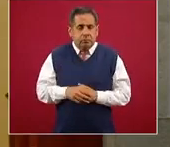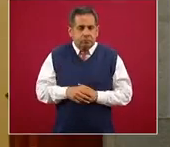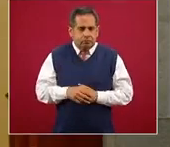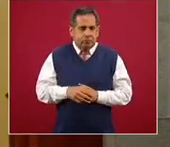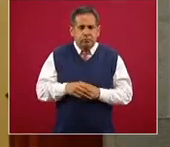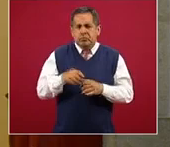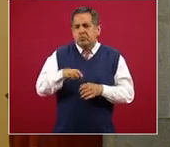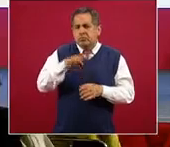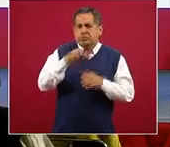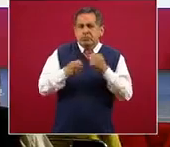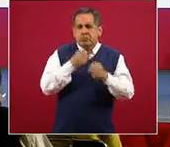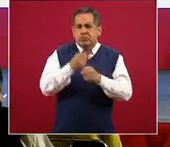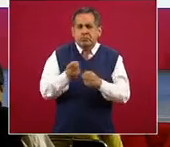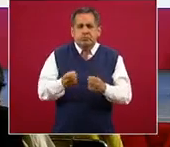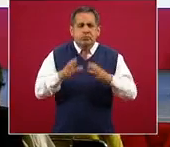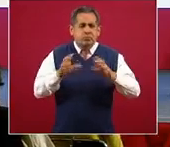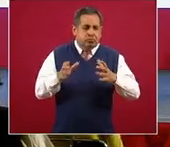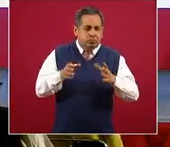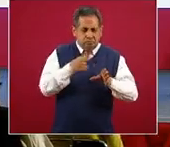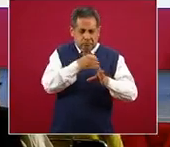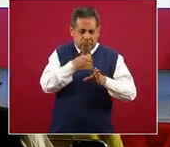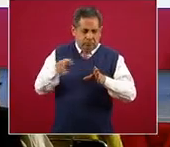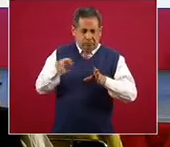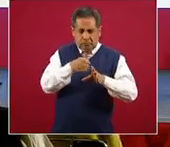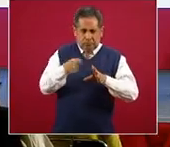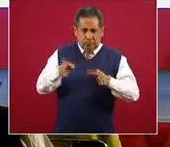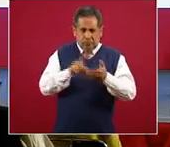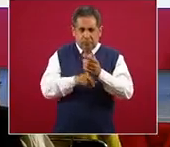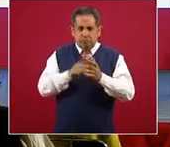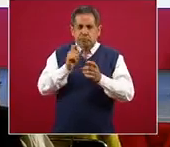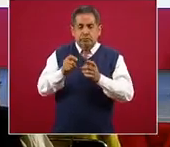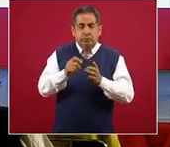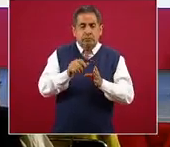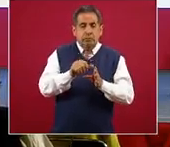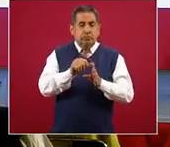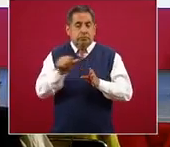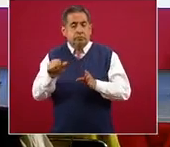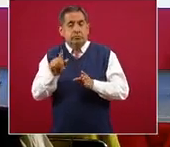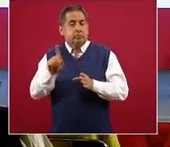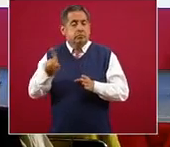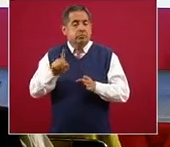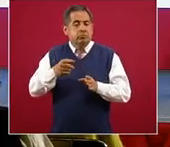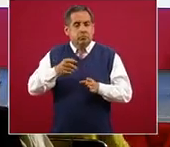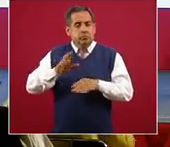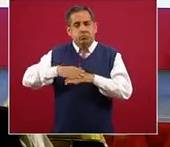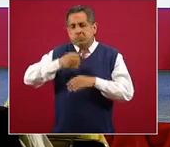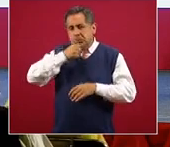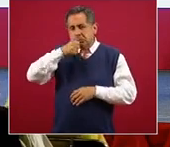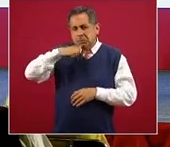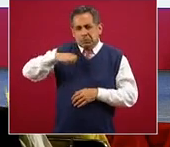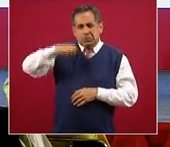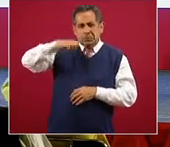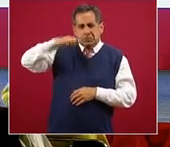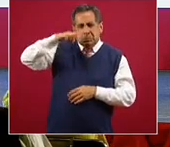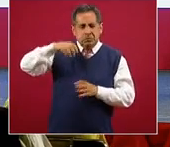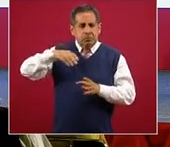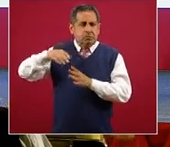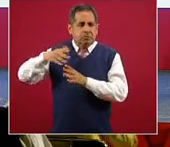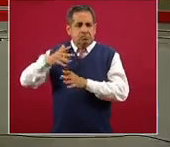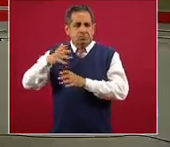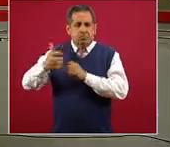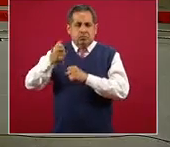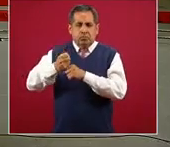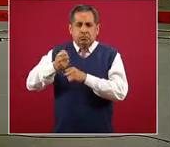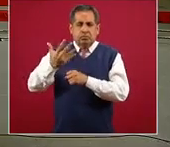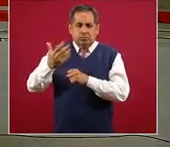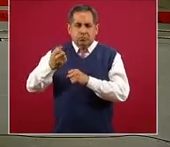grupos de edad, vemos entonces que hay ya este desplazamiento hacia la derecha en los grupos de edad quinquenales, en donde